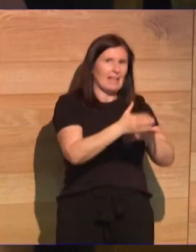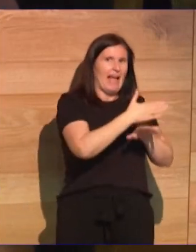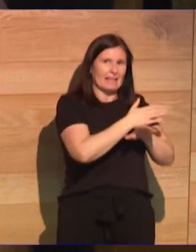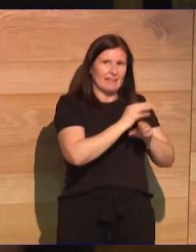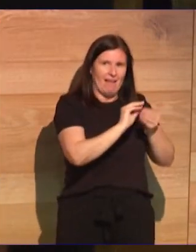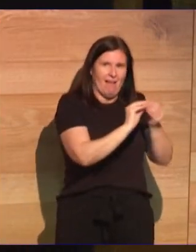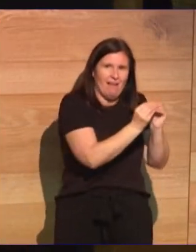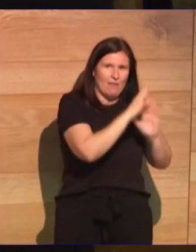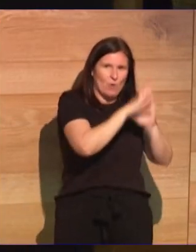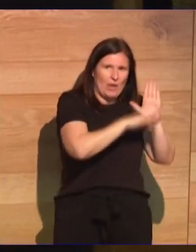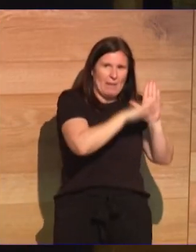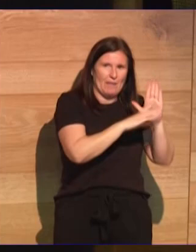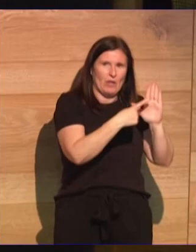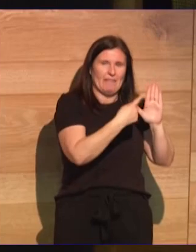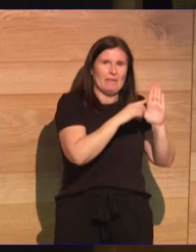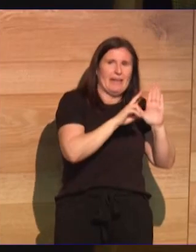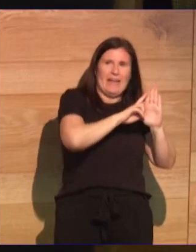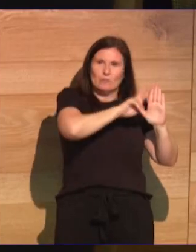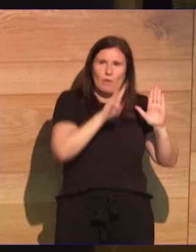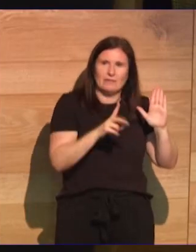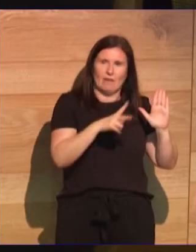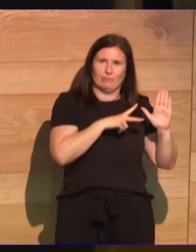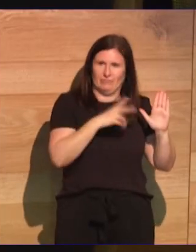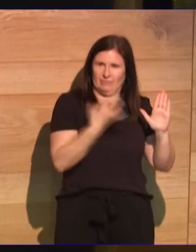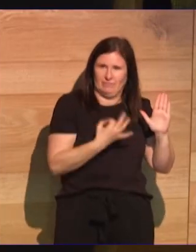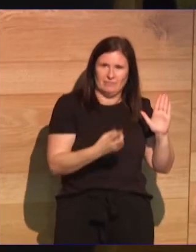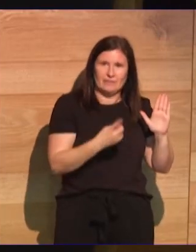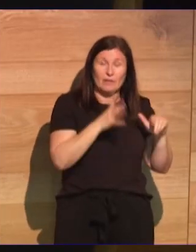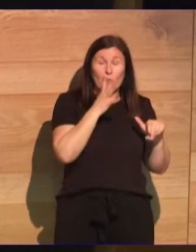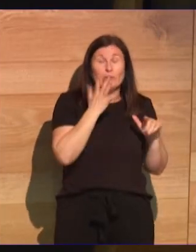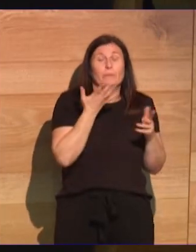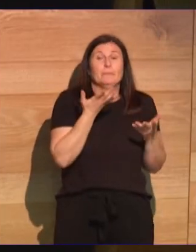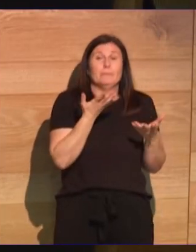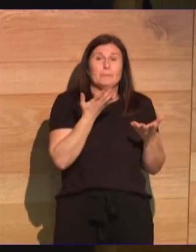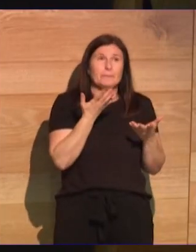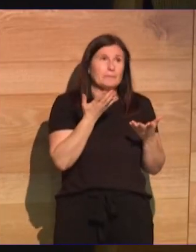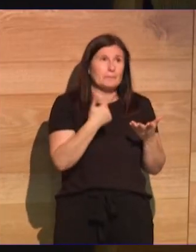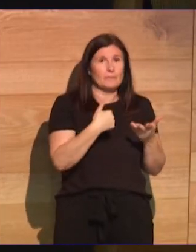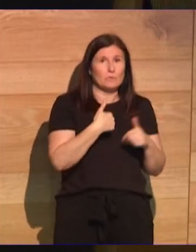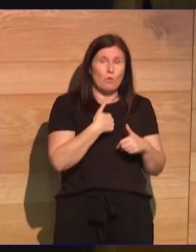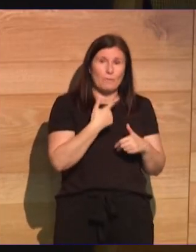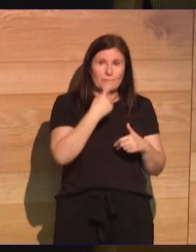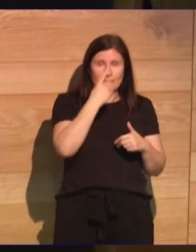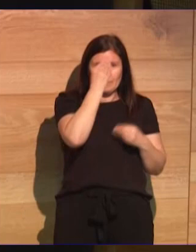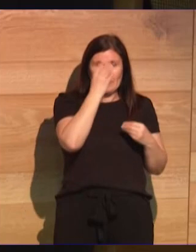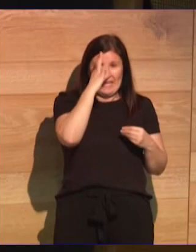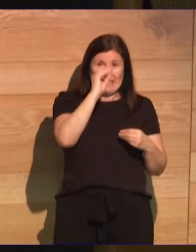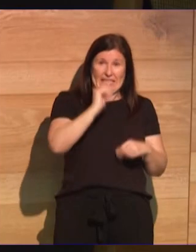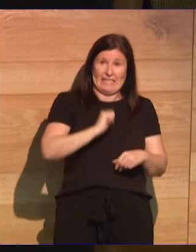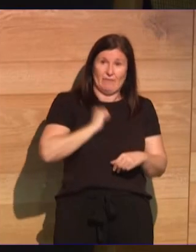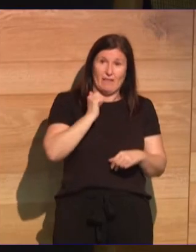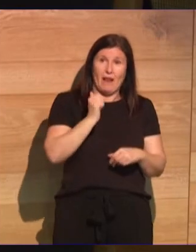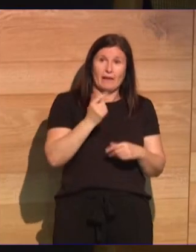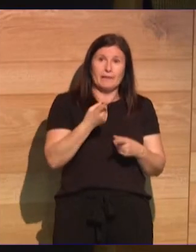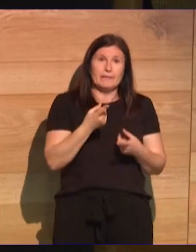entonces eso es lo que no sé si consideráis que puede ser un peligro. Por eso a mí que una inteligencia artificial